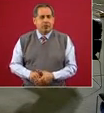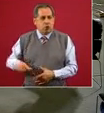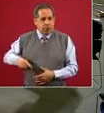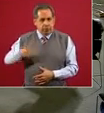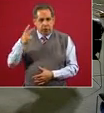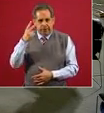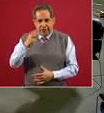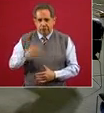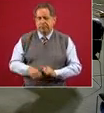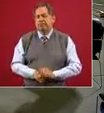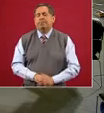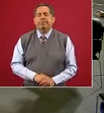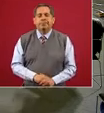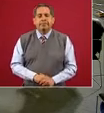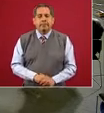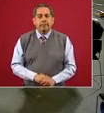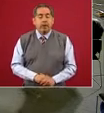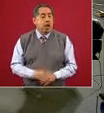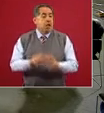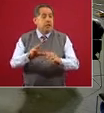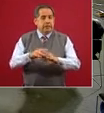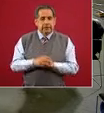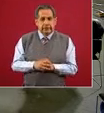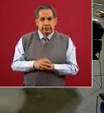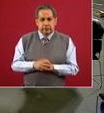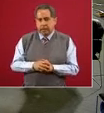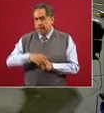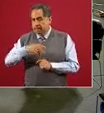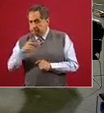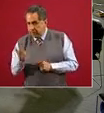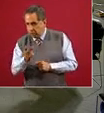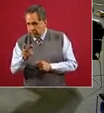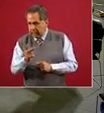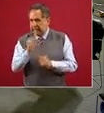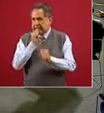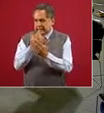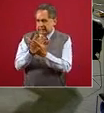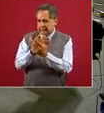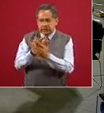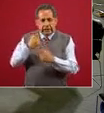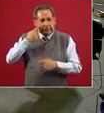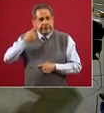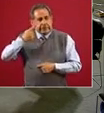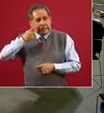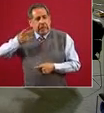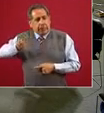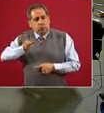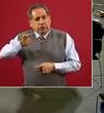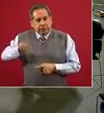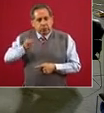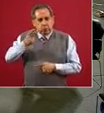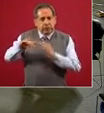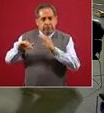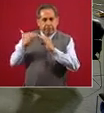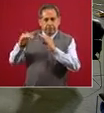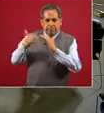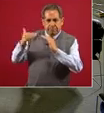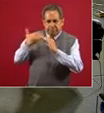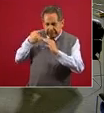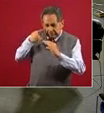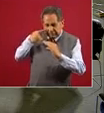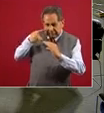Gobierno de México. Antes de pasar una pregunta que ha sido recurrente en las redes